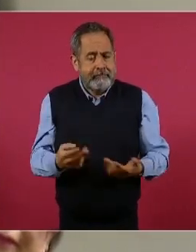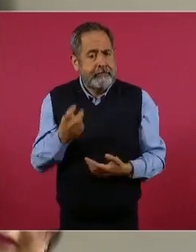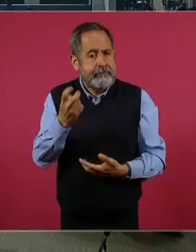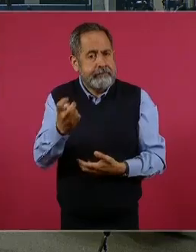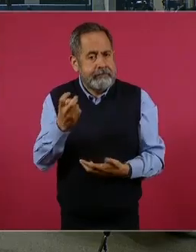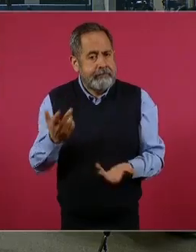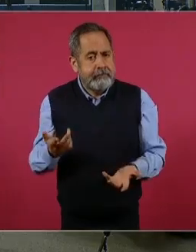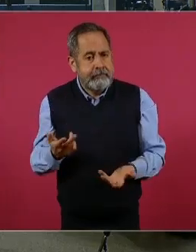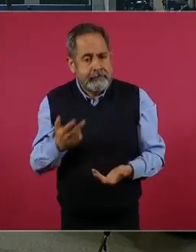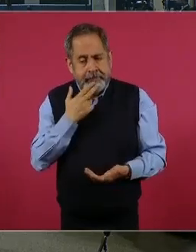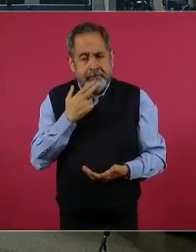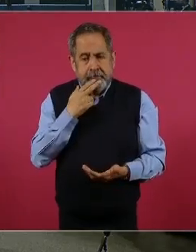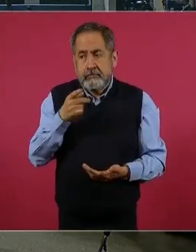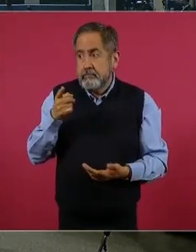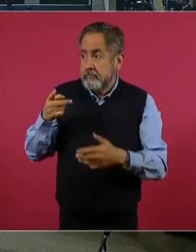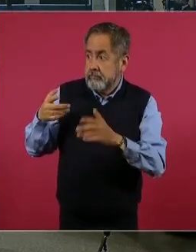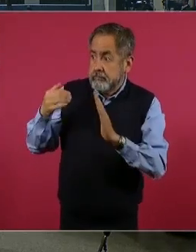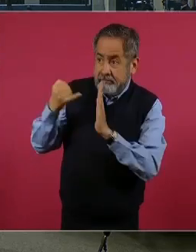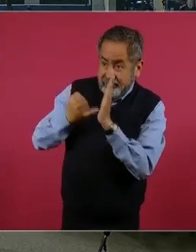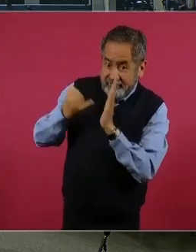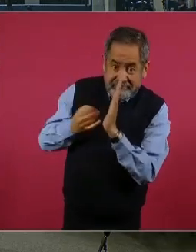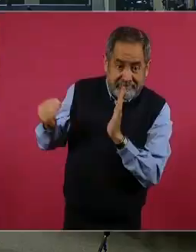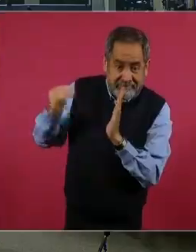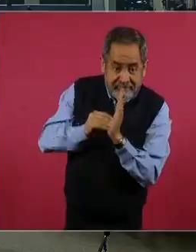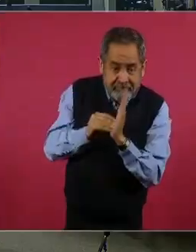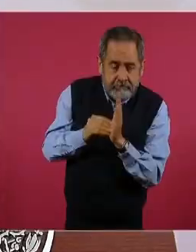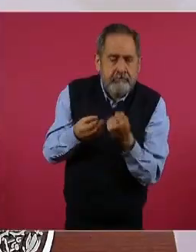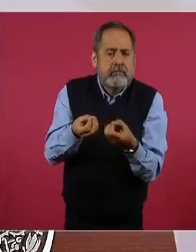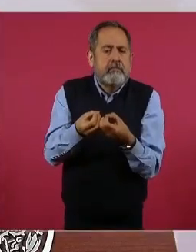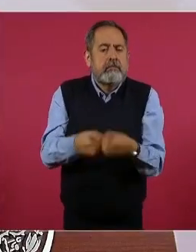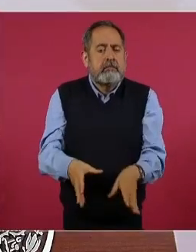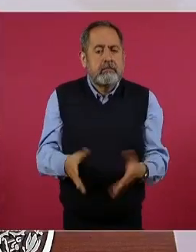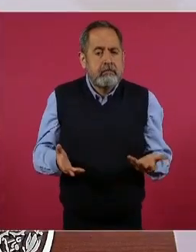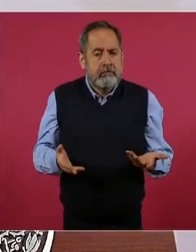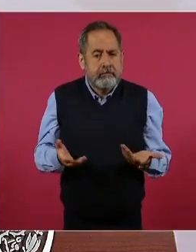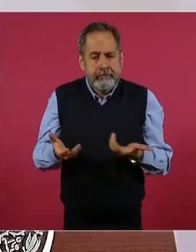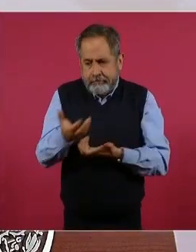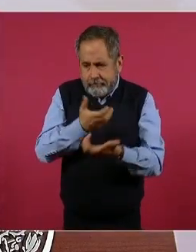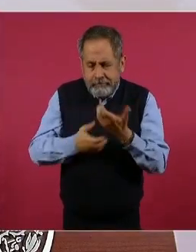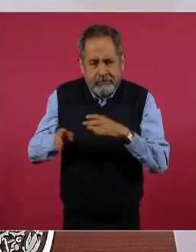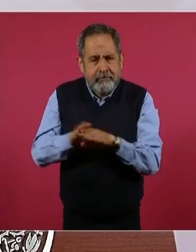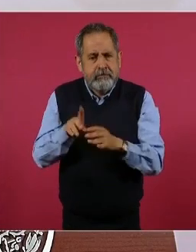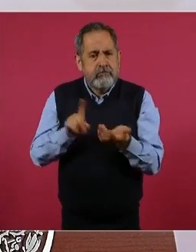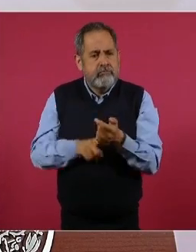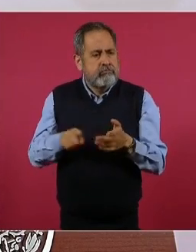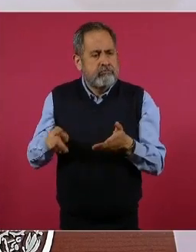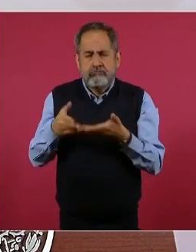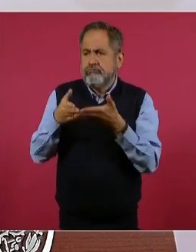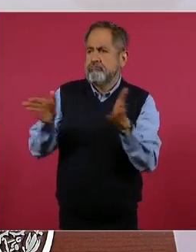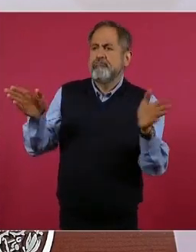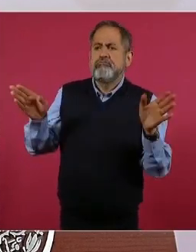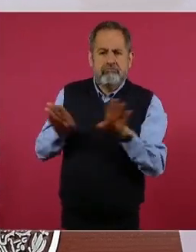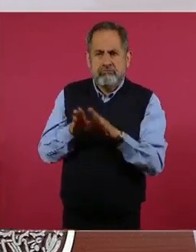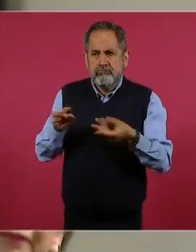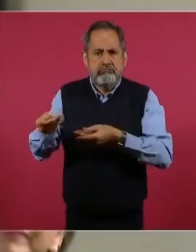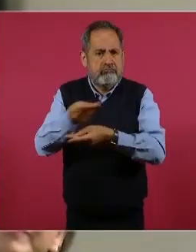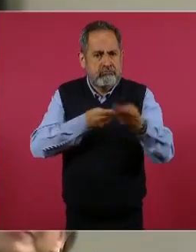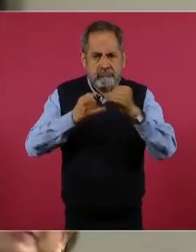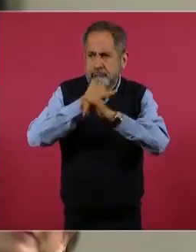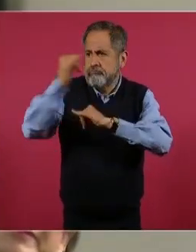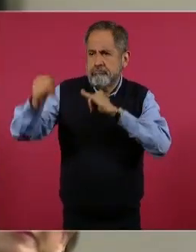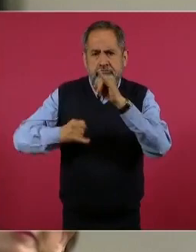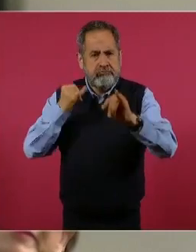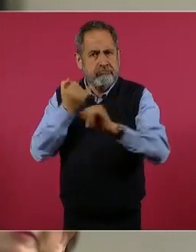sería bastante vulnerable y pues este tipo de comercio sí se está democratizando el comercio